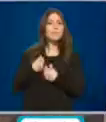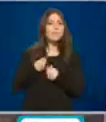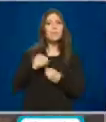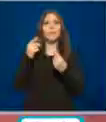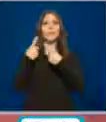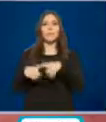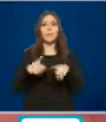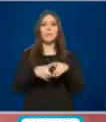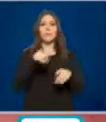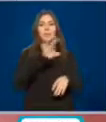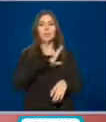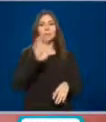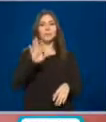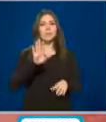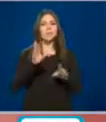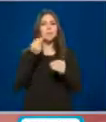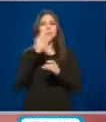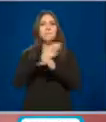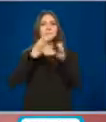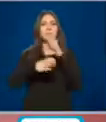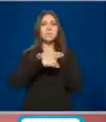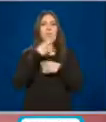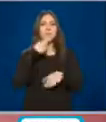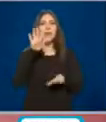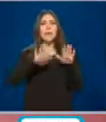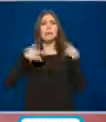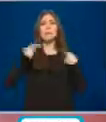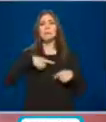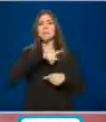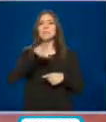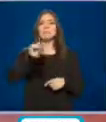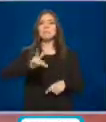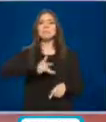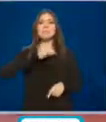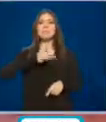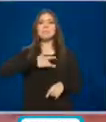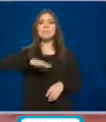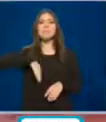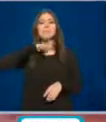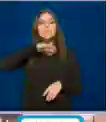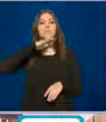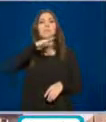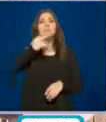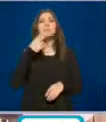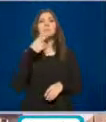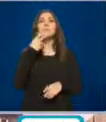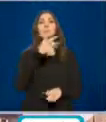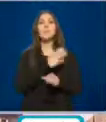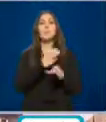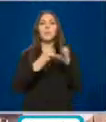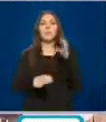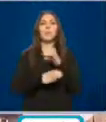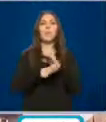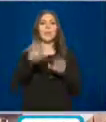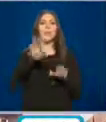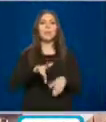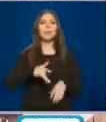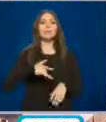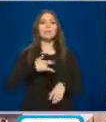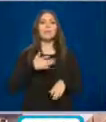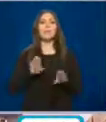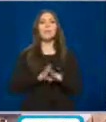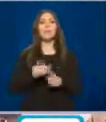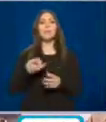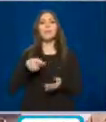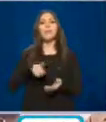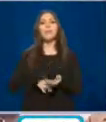cosas, ¿no? Y nosotros no nos damos cuenta cuando estamos haciendo uso de estos pequeños artículos que a veces nos dan esa paz, esa calma,